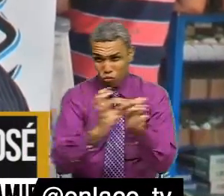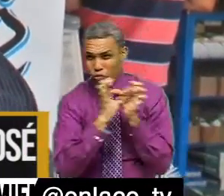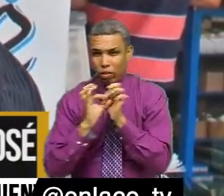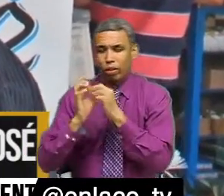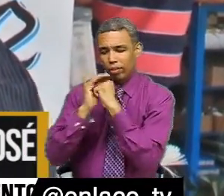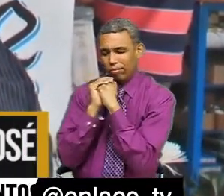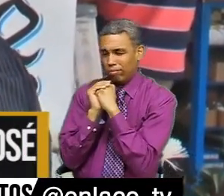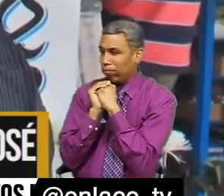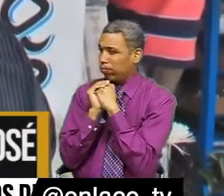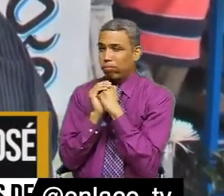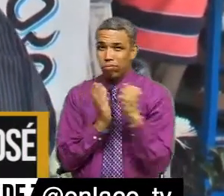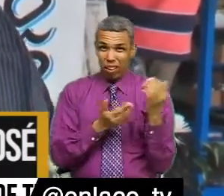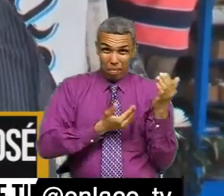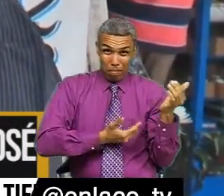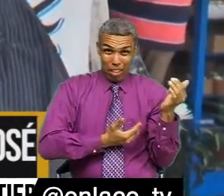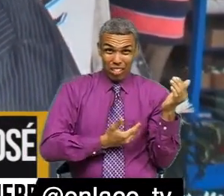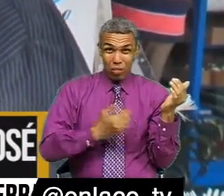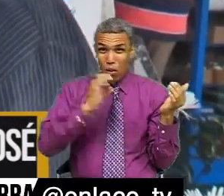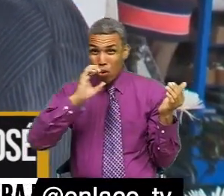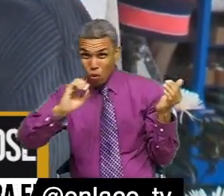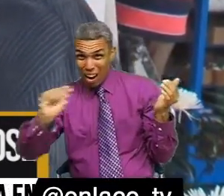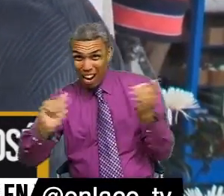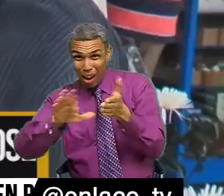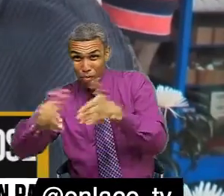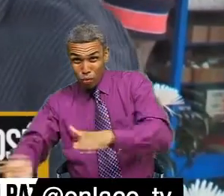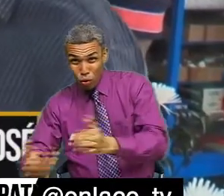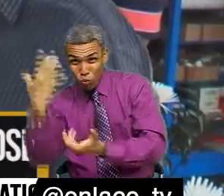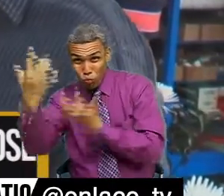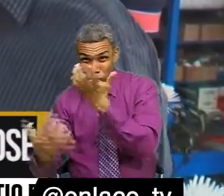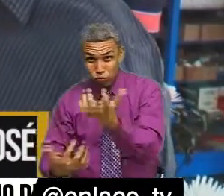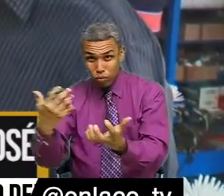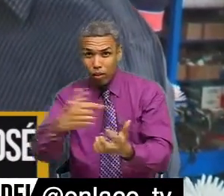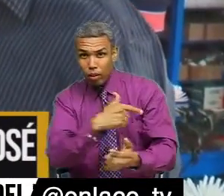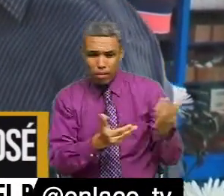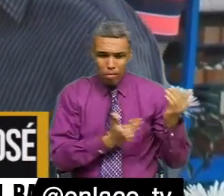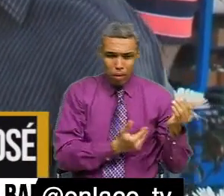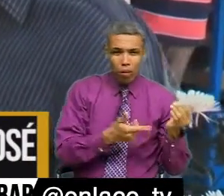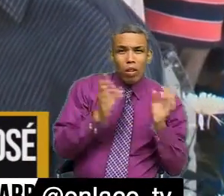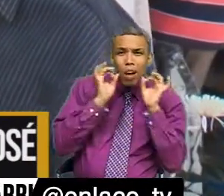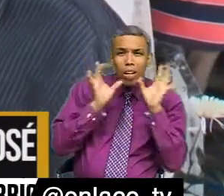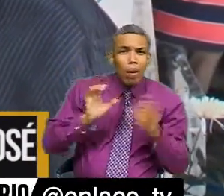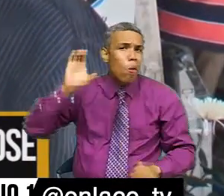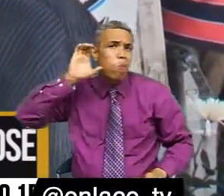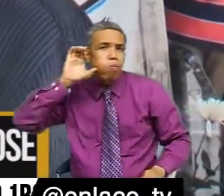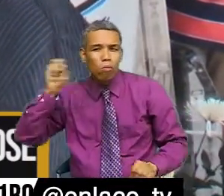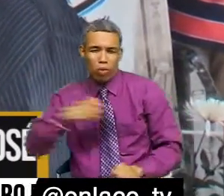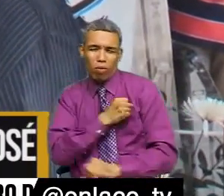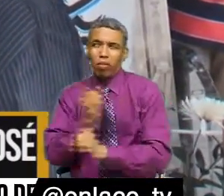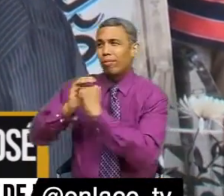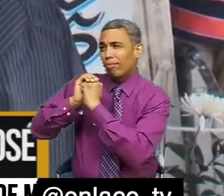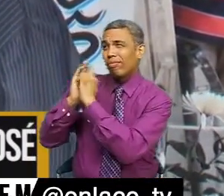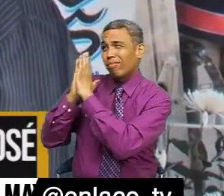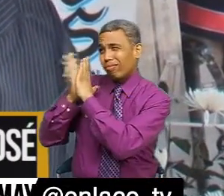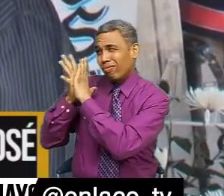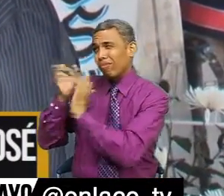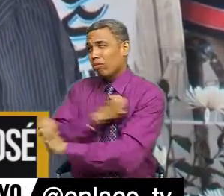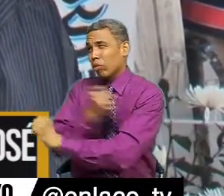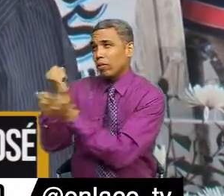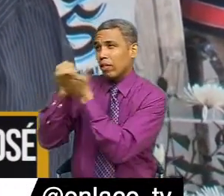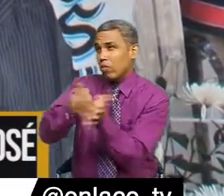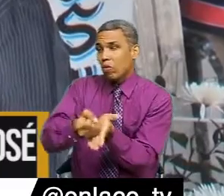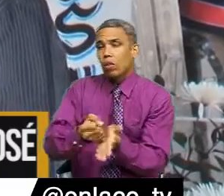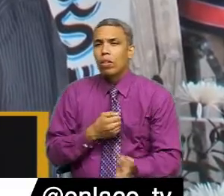tan trágica para los barranqueños. Bueno, doctor, ¿conoce usted del estado de salud de este bebé en este momento? Nosotros